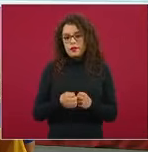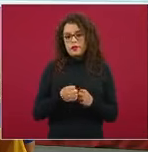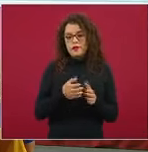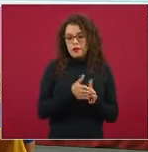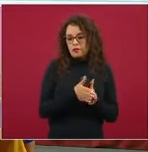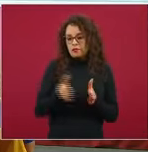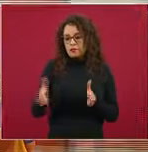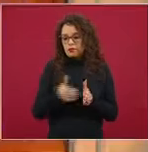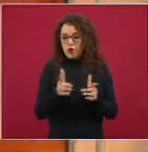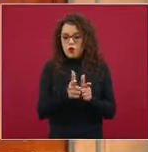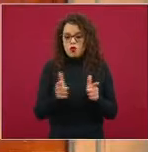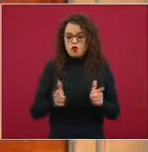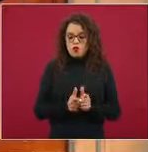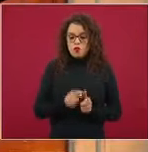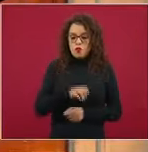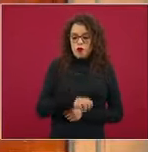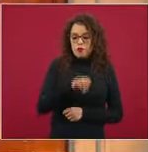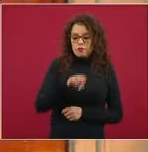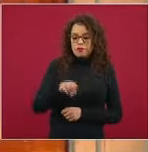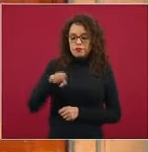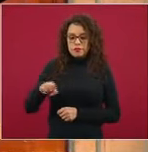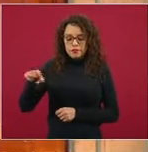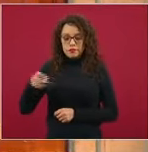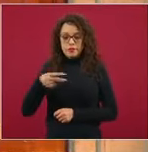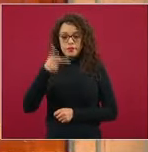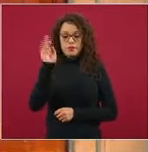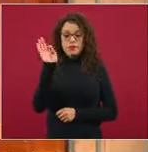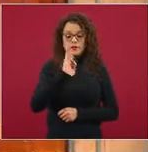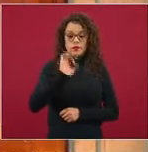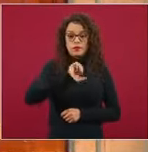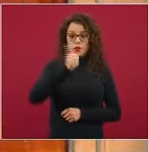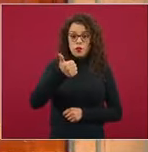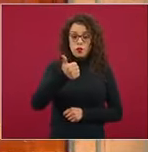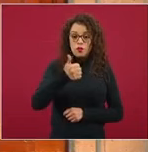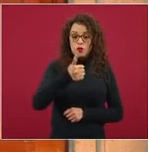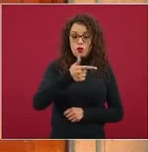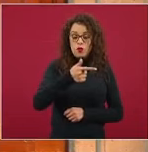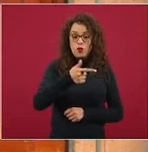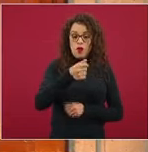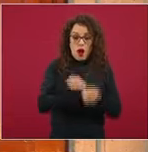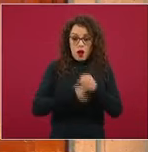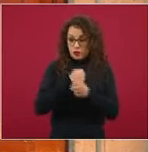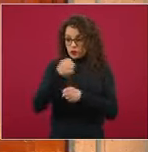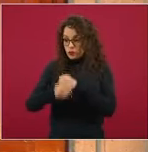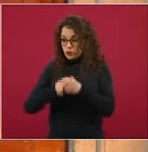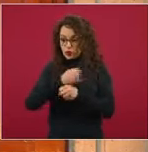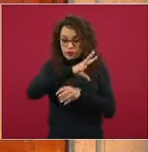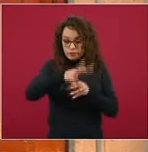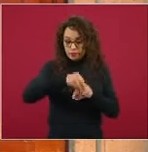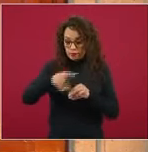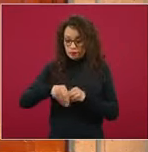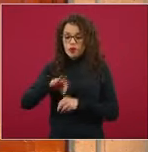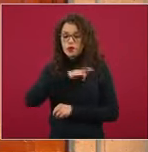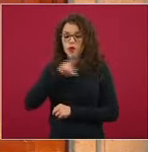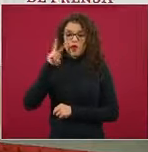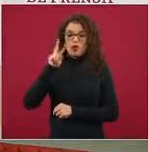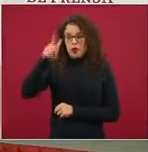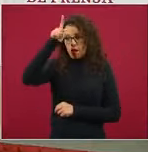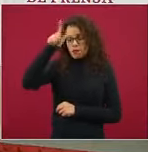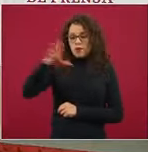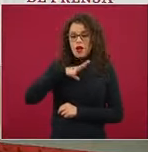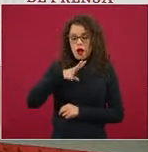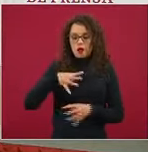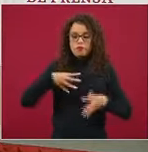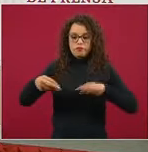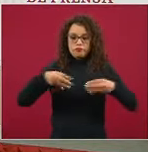pero si vamos en su momento sumando y acumulando otros grupos de edad, también vemos afectaciones y contagios que se han producido